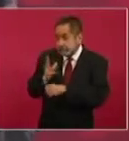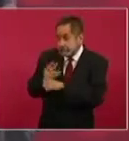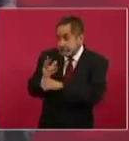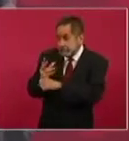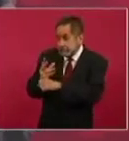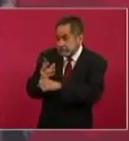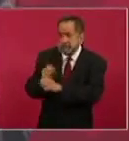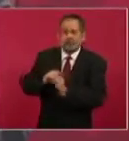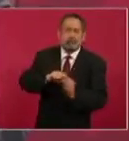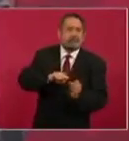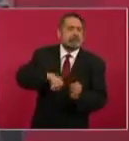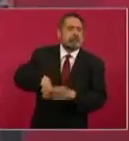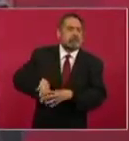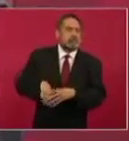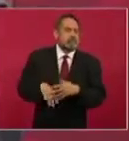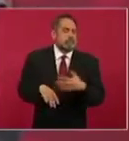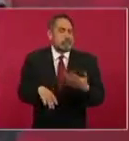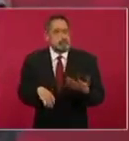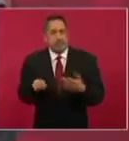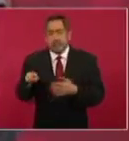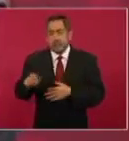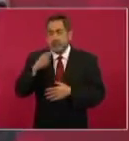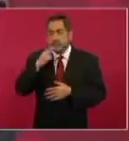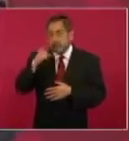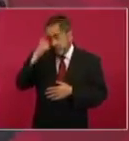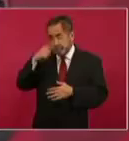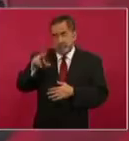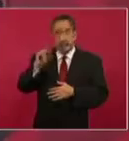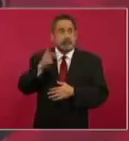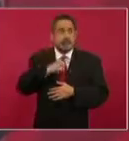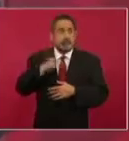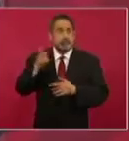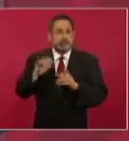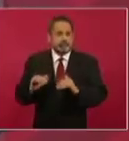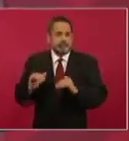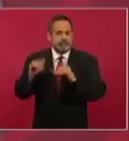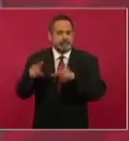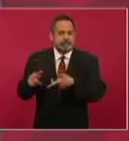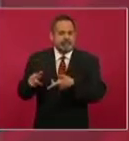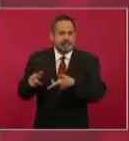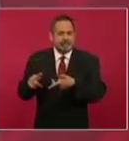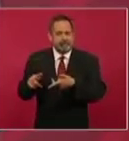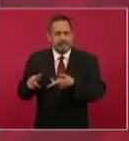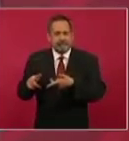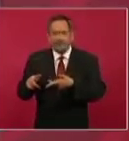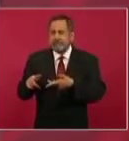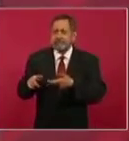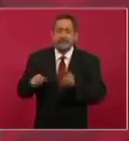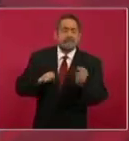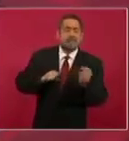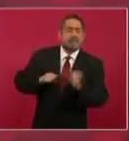vaso regulador para evitar inundaciones en el Valle de México.